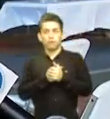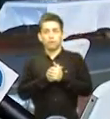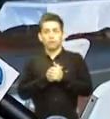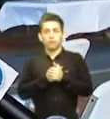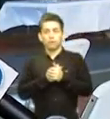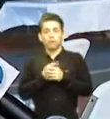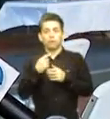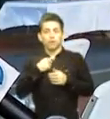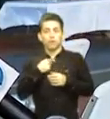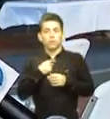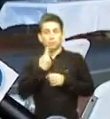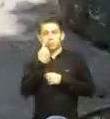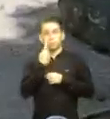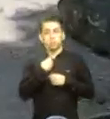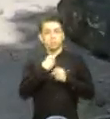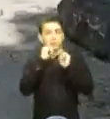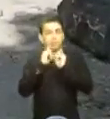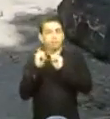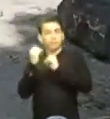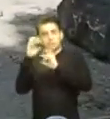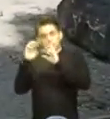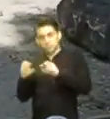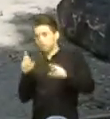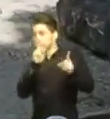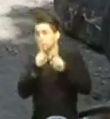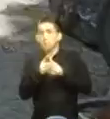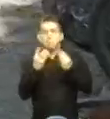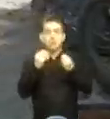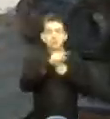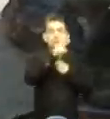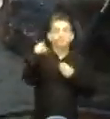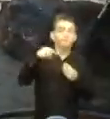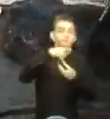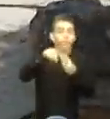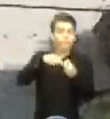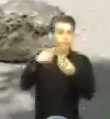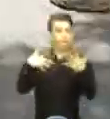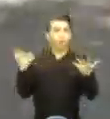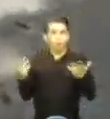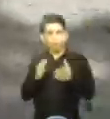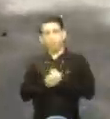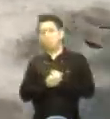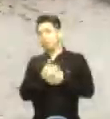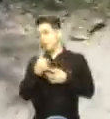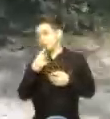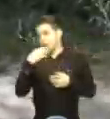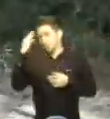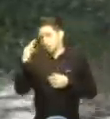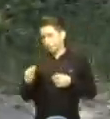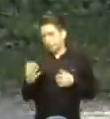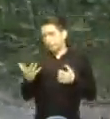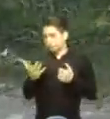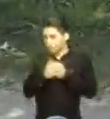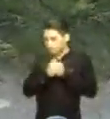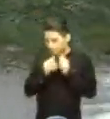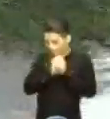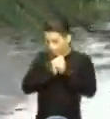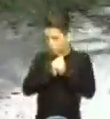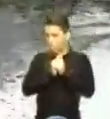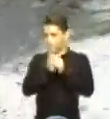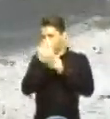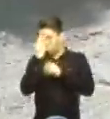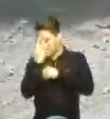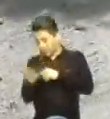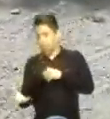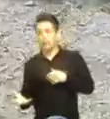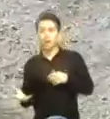individual como a nivel de sus familias. Y es penoso porque pues finalmente